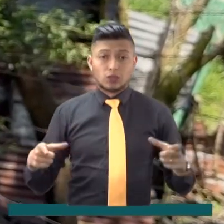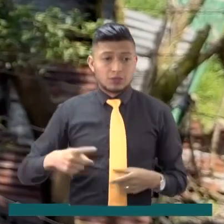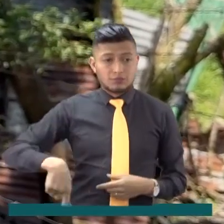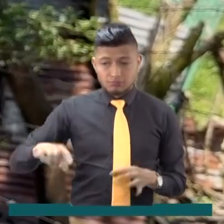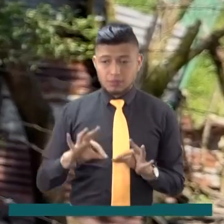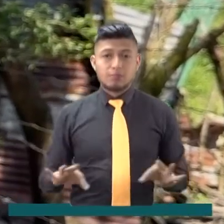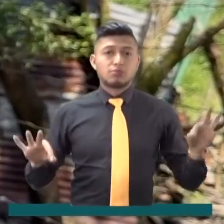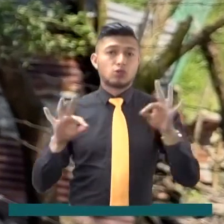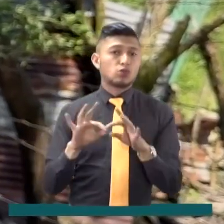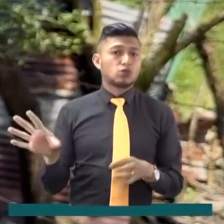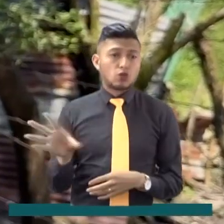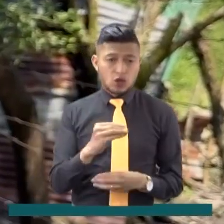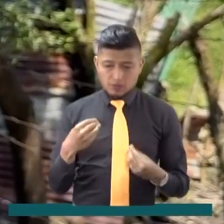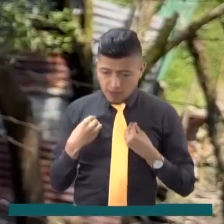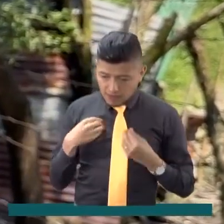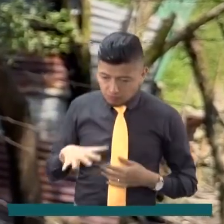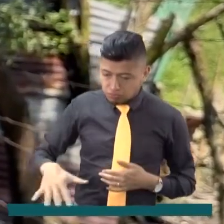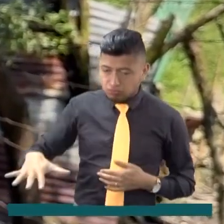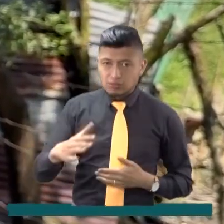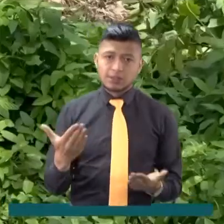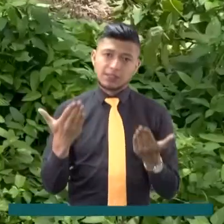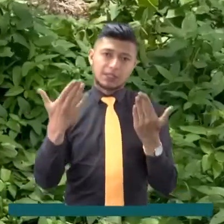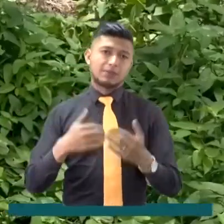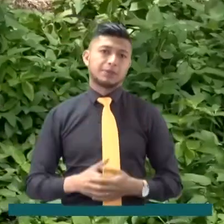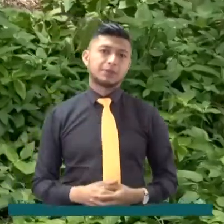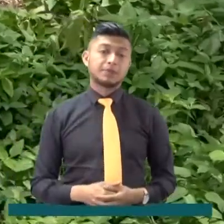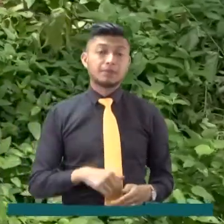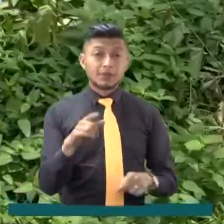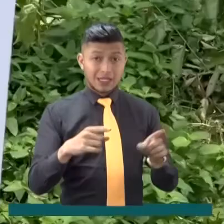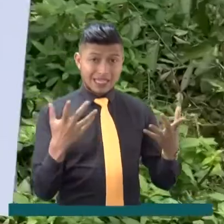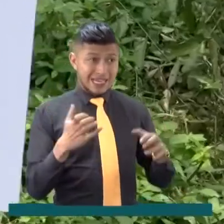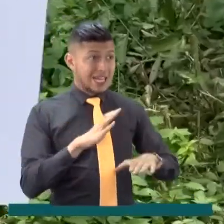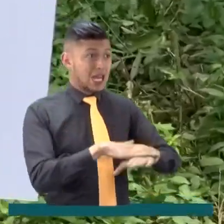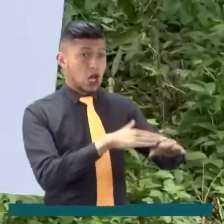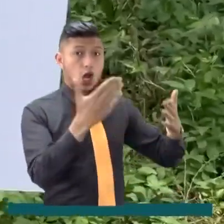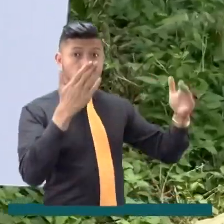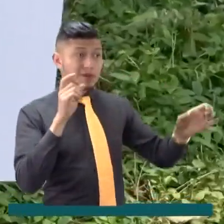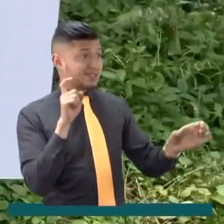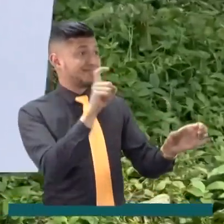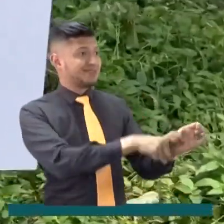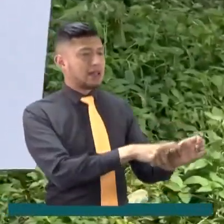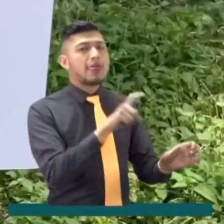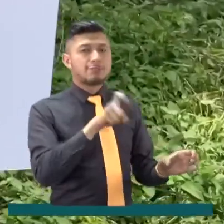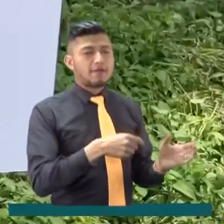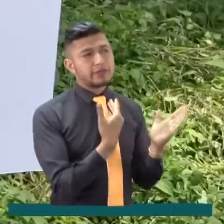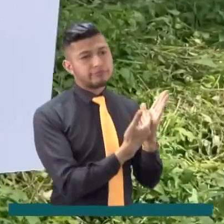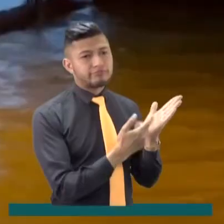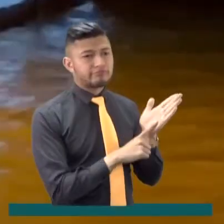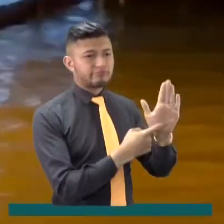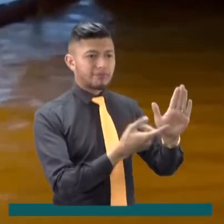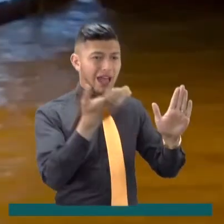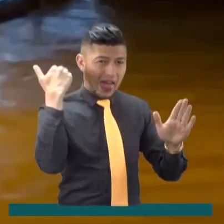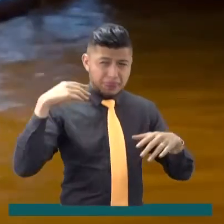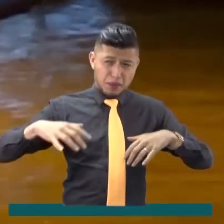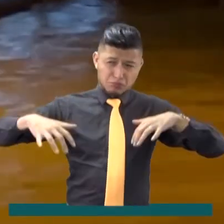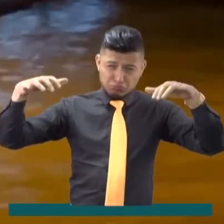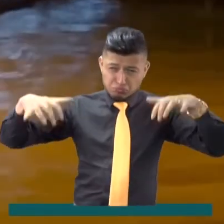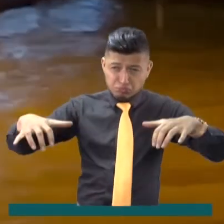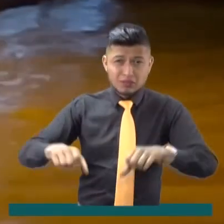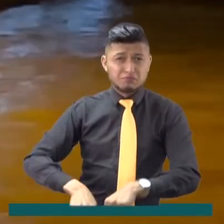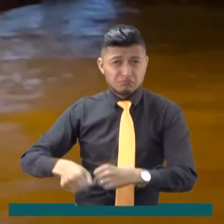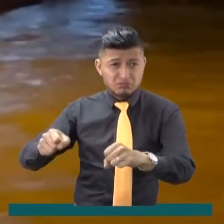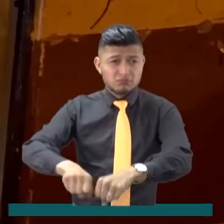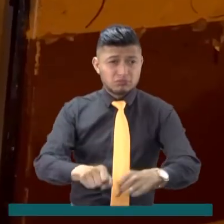importante para todos los que estamos en este sector. Quienes deseen postularse a la convocatoria deberán demostrar que fueron víctimas de los estragos de la